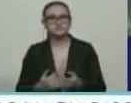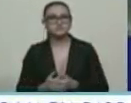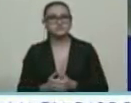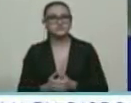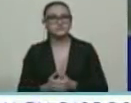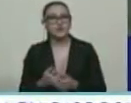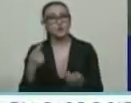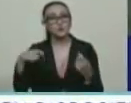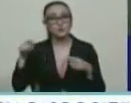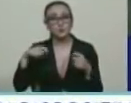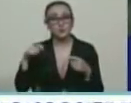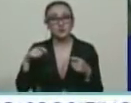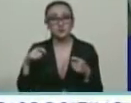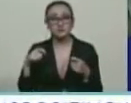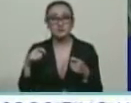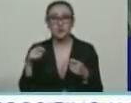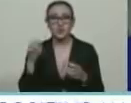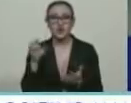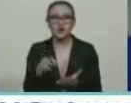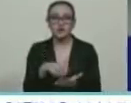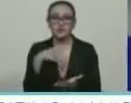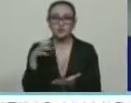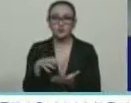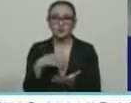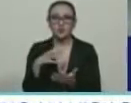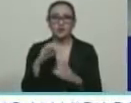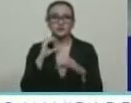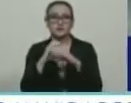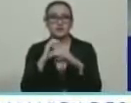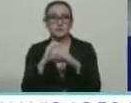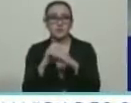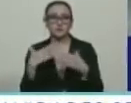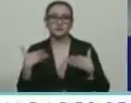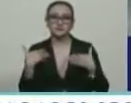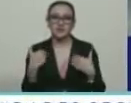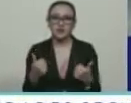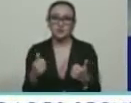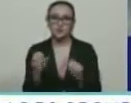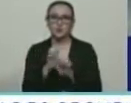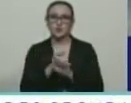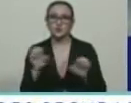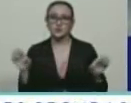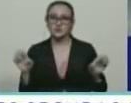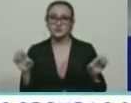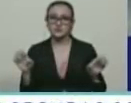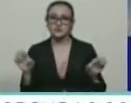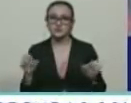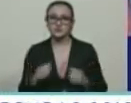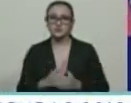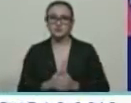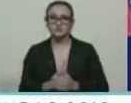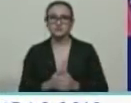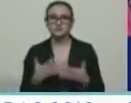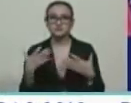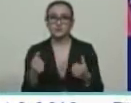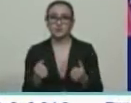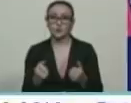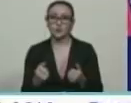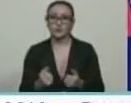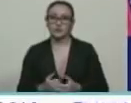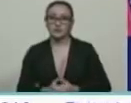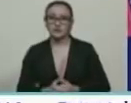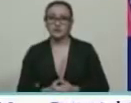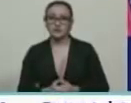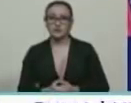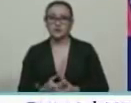en el turismo, en la agricultura, en el transporte, en la salud, en la educación, en la seguridad.